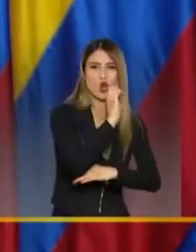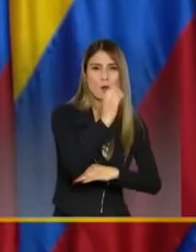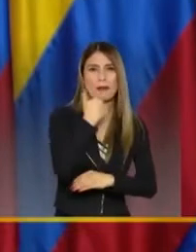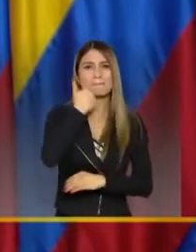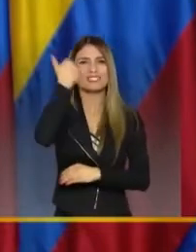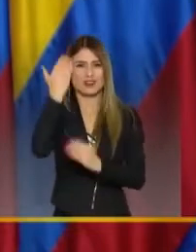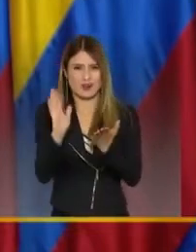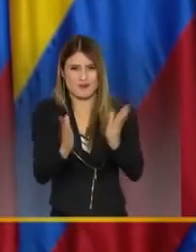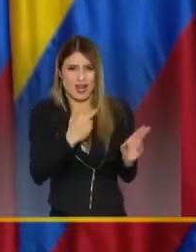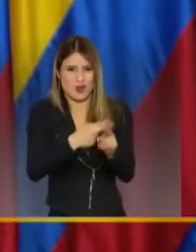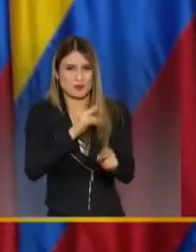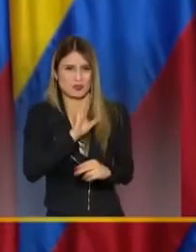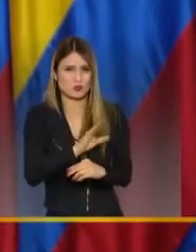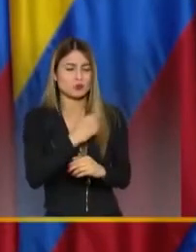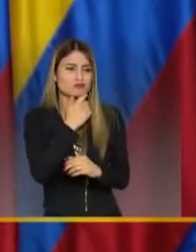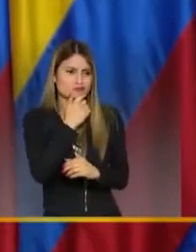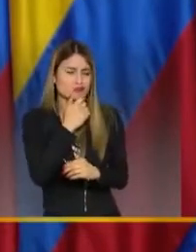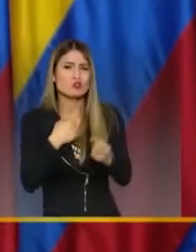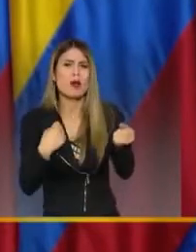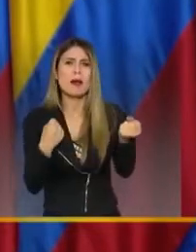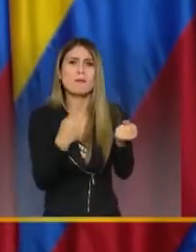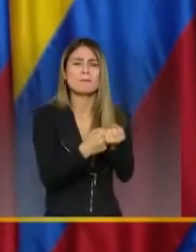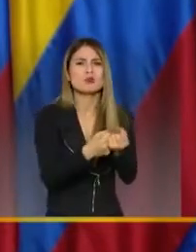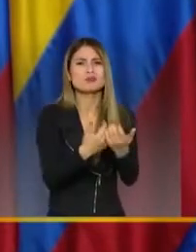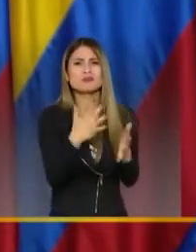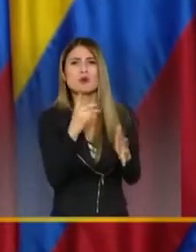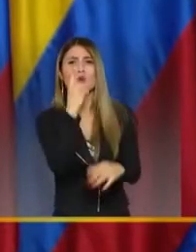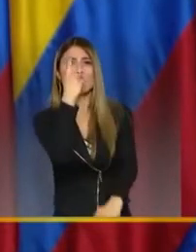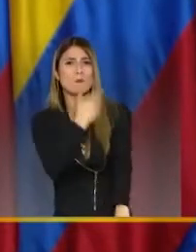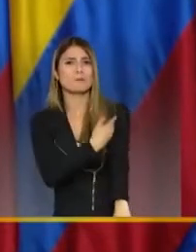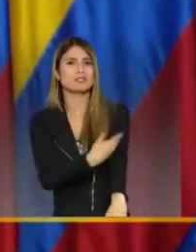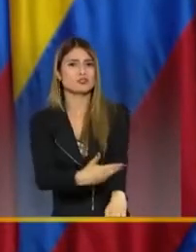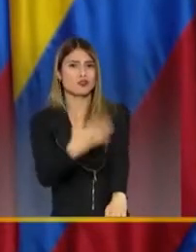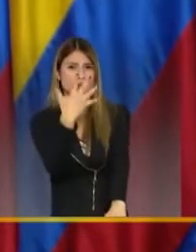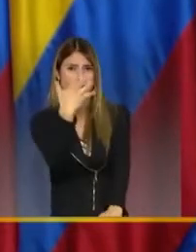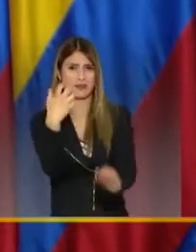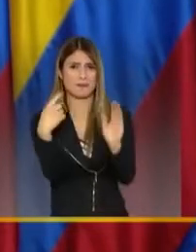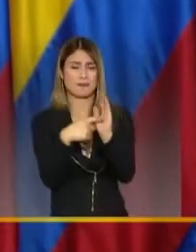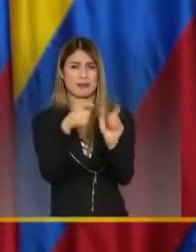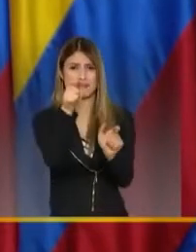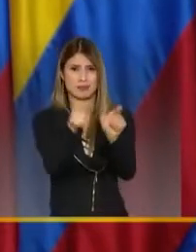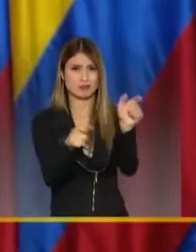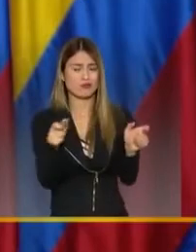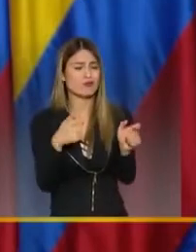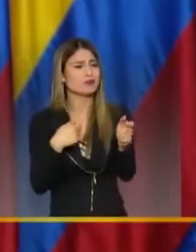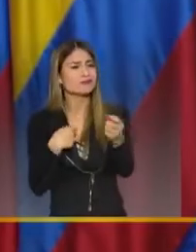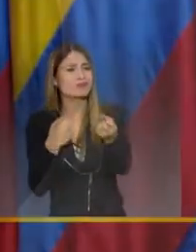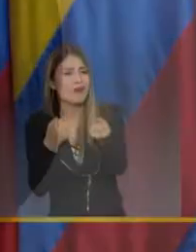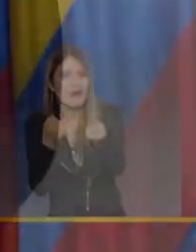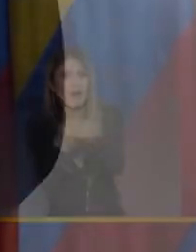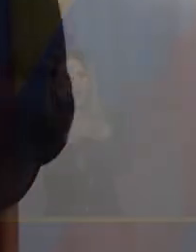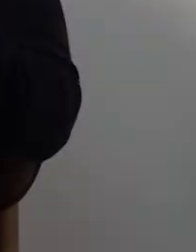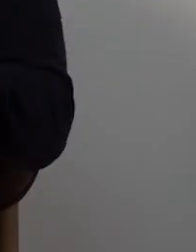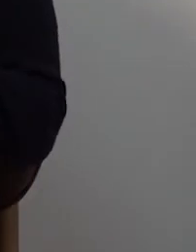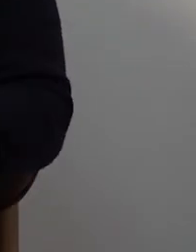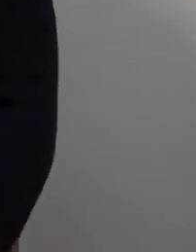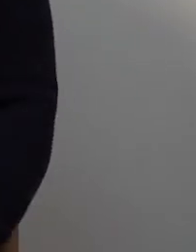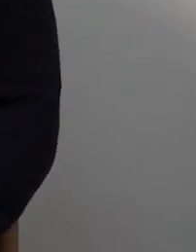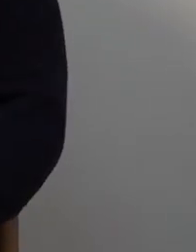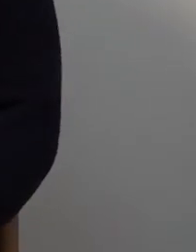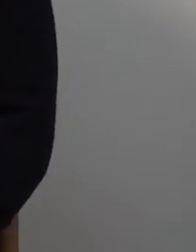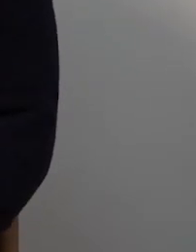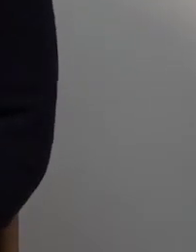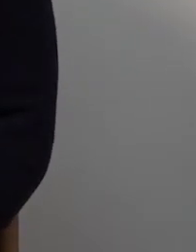de 1.5 millones de personas de la tercera edad en todos los municipios del país. Santos habla